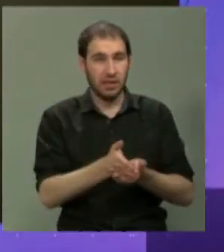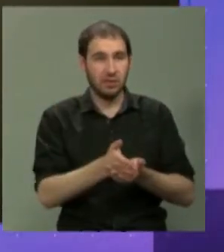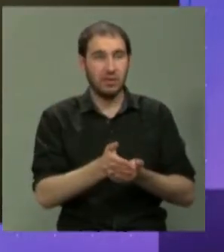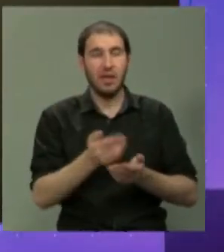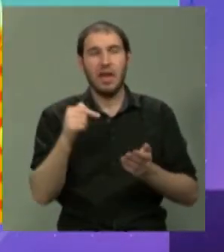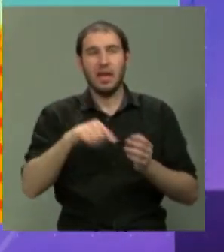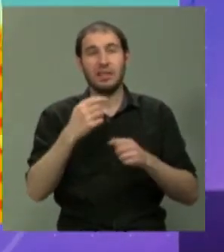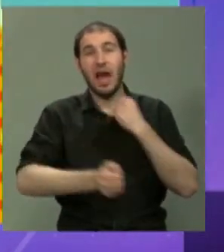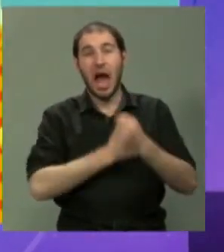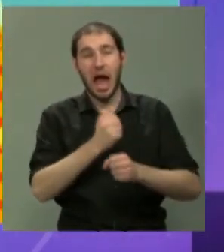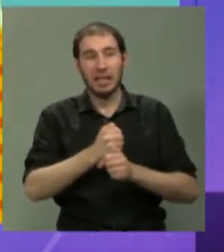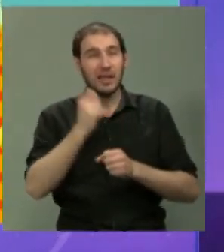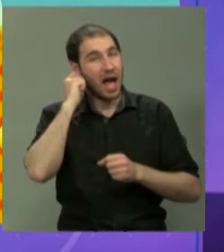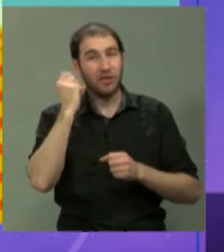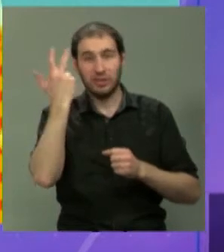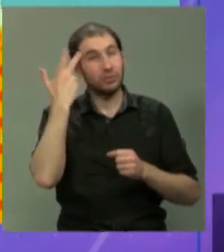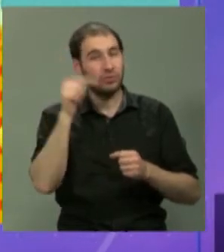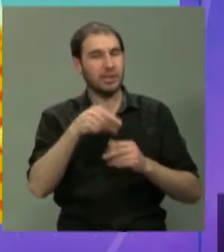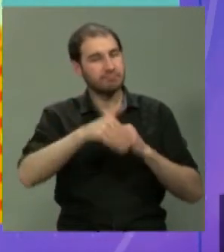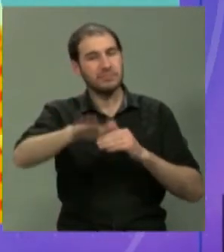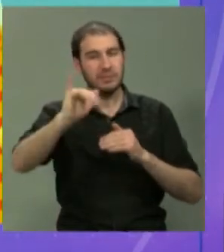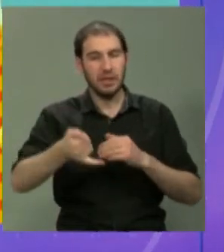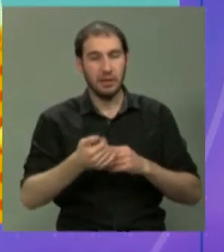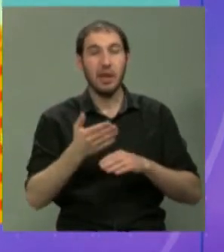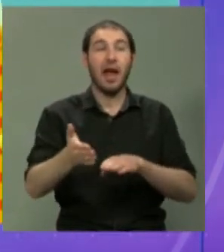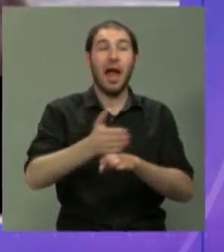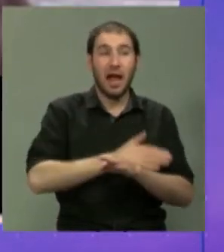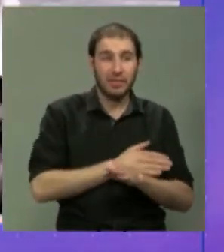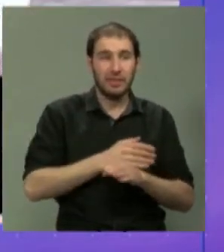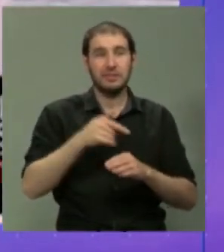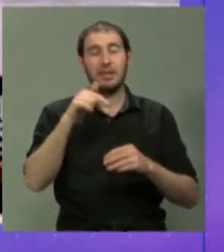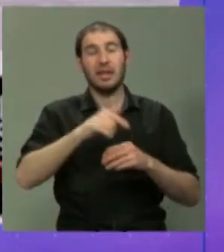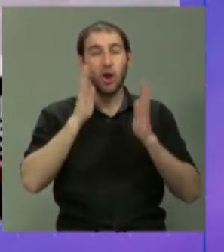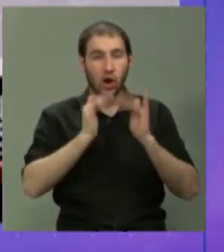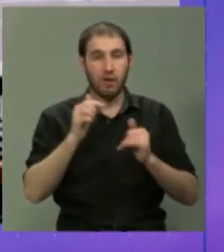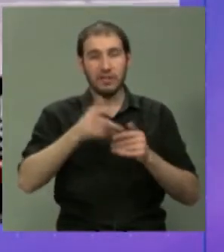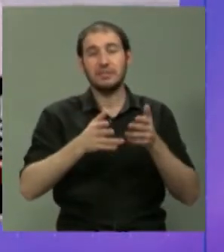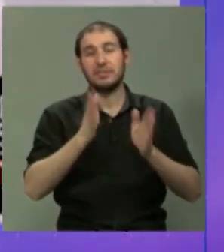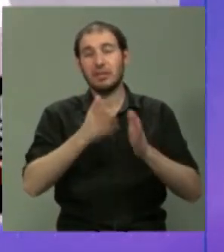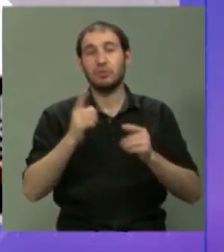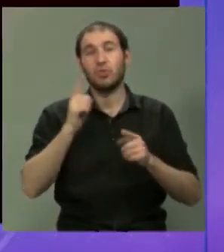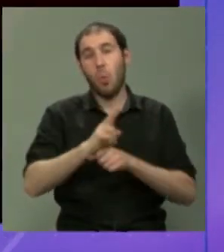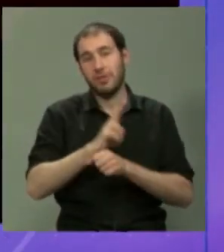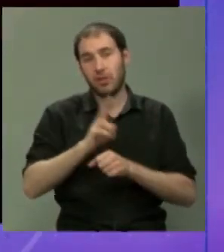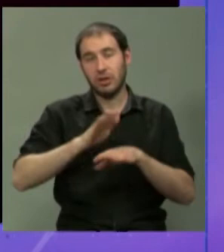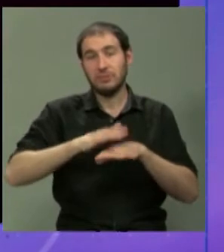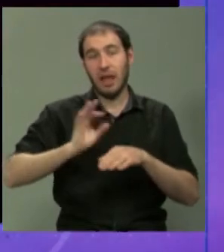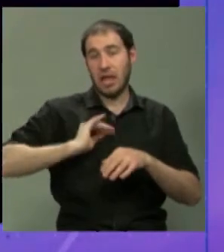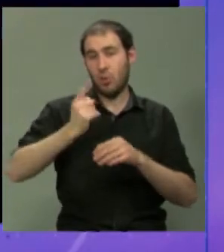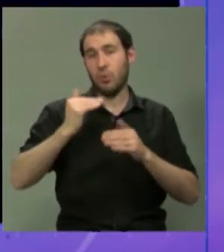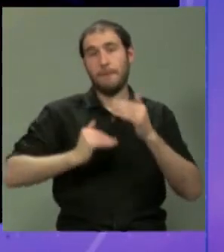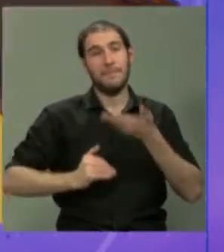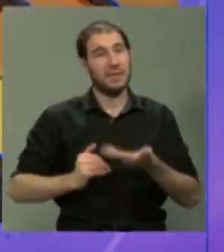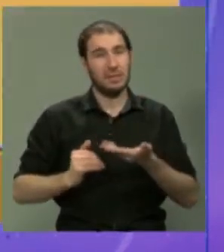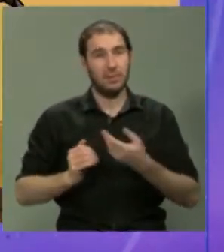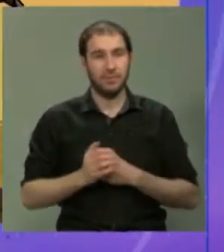se fijan hasta que cumplan los 18 años. Mientras tanto, el menor está bajo un tratamiento tutelar por un año como